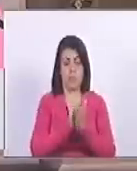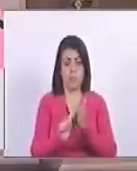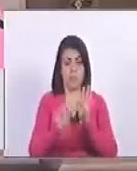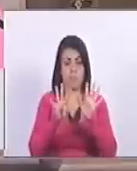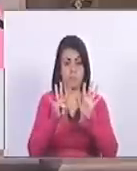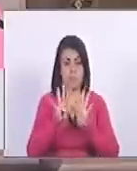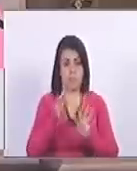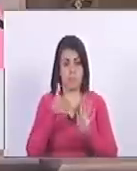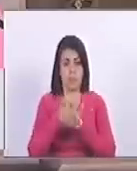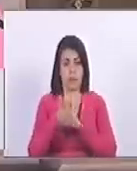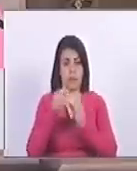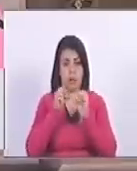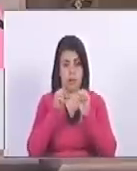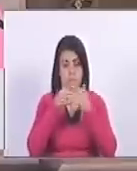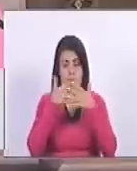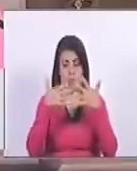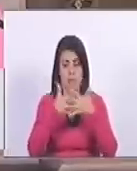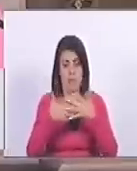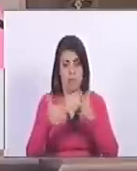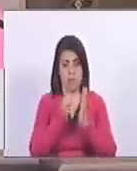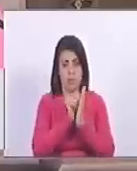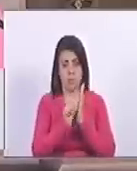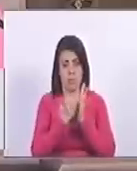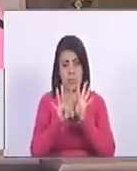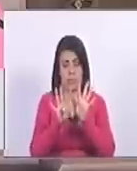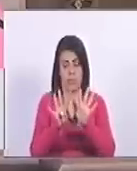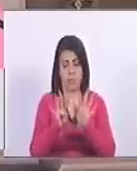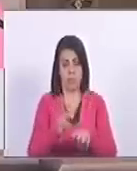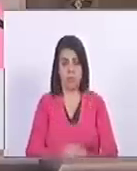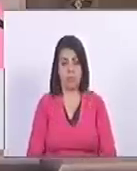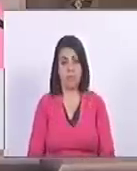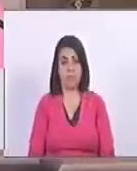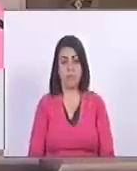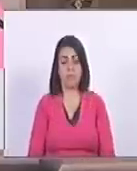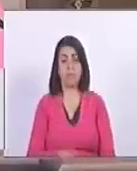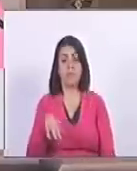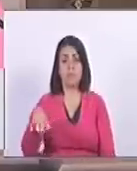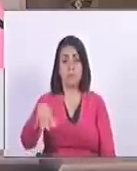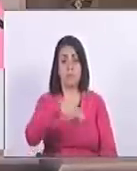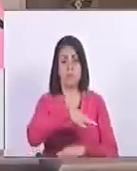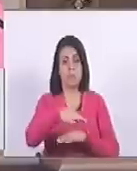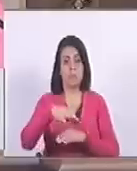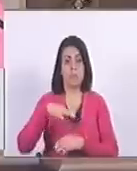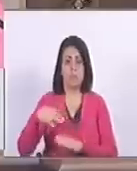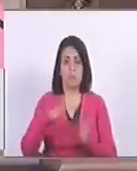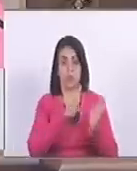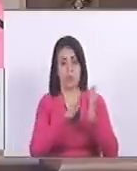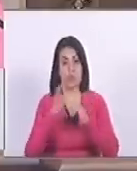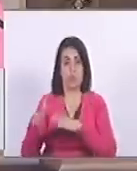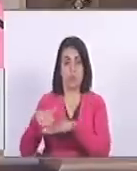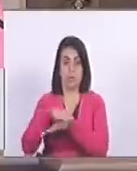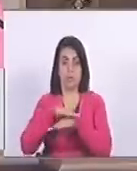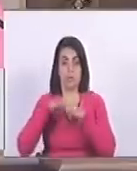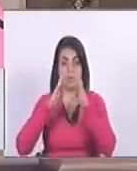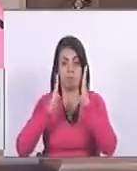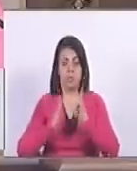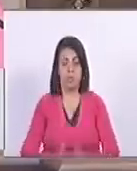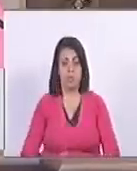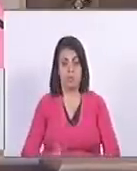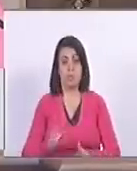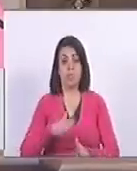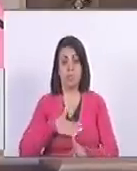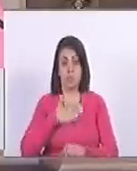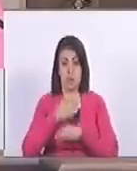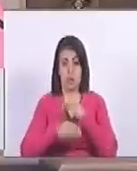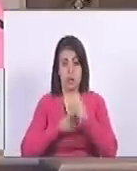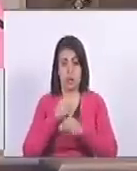9, el cual queda redactado en los siguientes términos. Artículo 9. Los estados y municipios coordinarán con el ministerio con